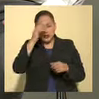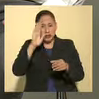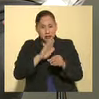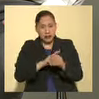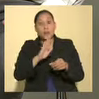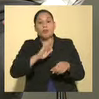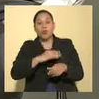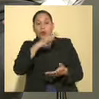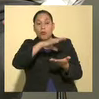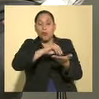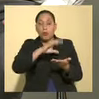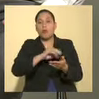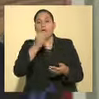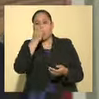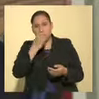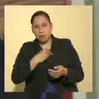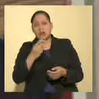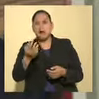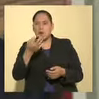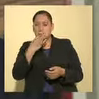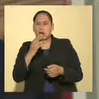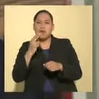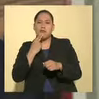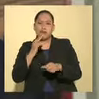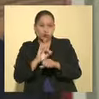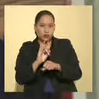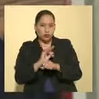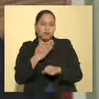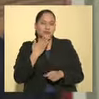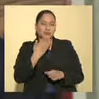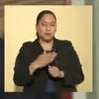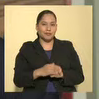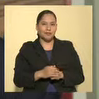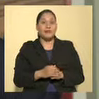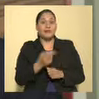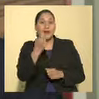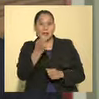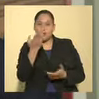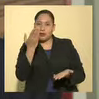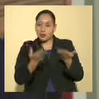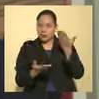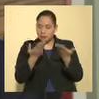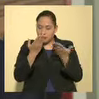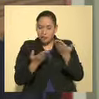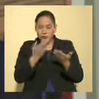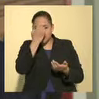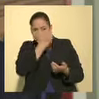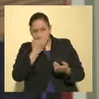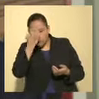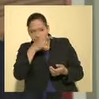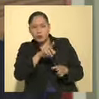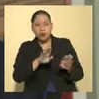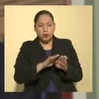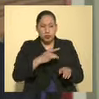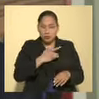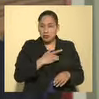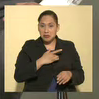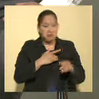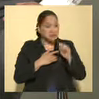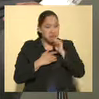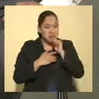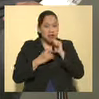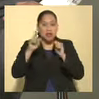alérgica, entonces ahí sí te funciona. Y en ese sentido, también habrá que observar la evolución y si no, consultar